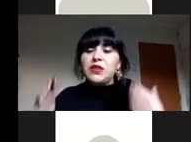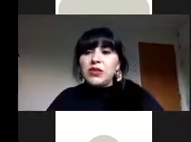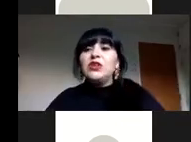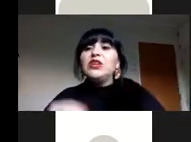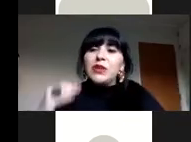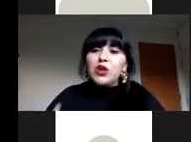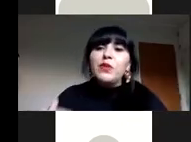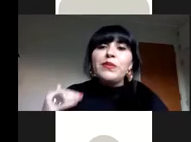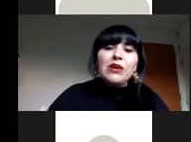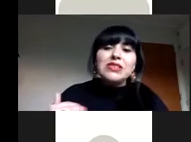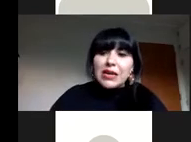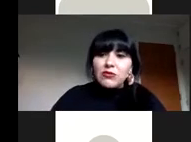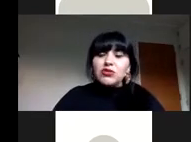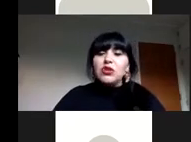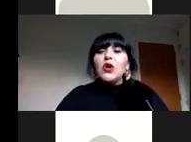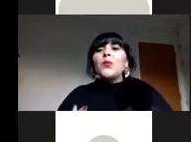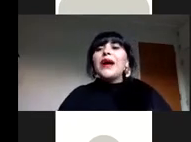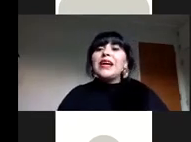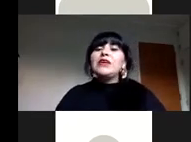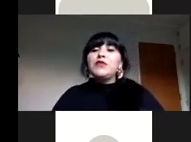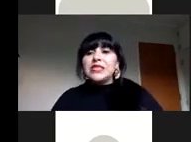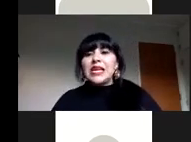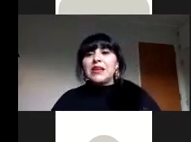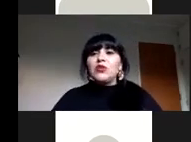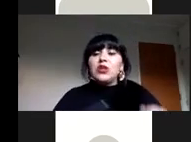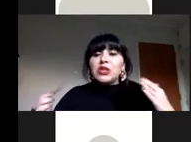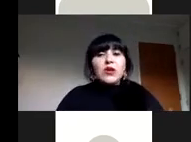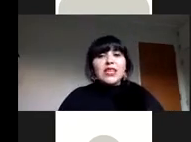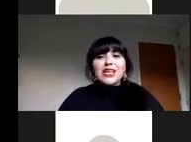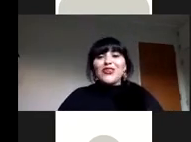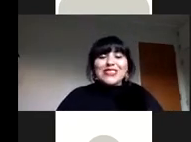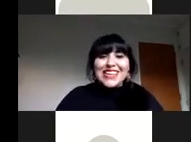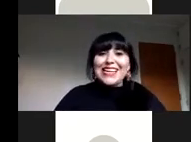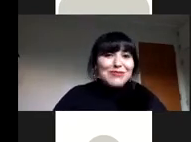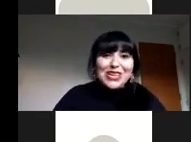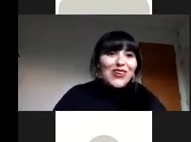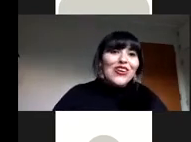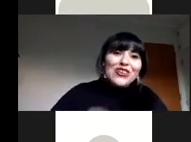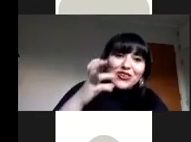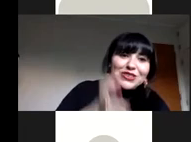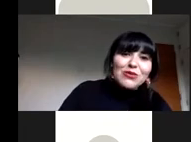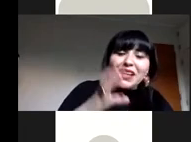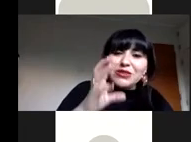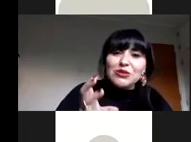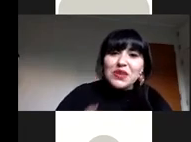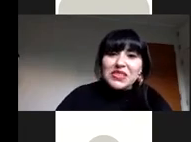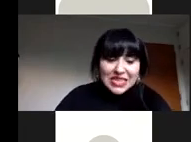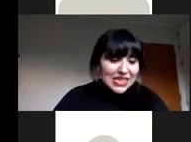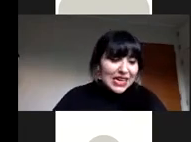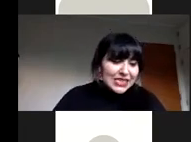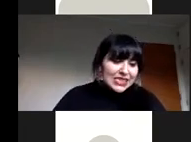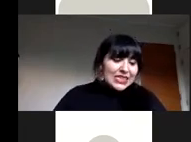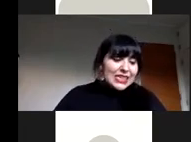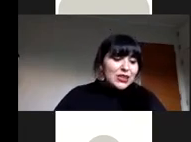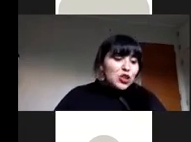del fenómeno, mejor preparados estamos para enfrentarlo. Recuerden, conocer el enemigo, conocer cuáles son sus nuevas